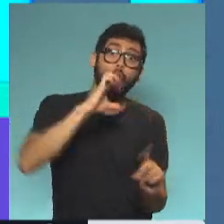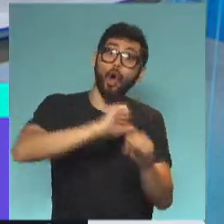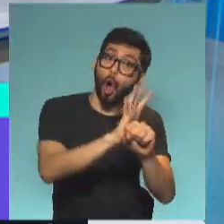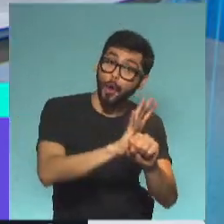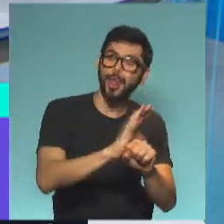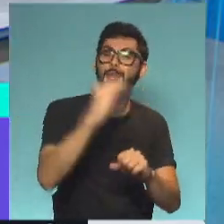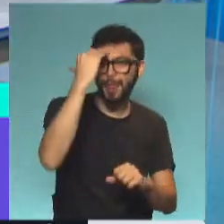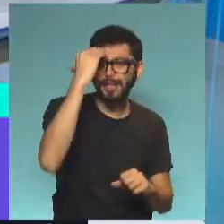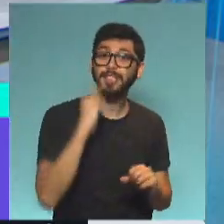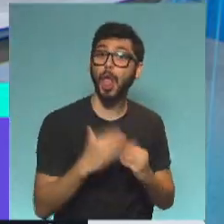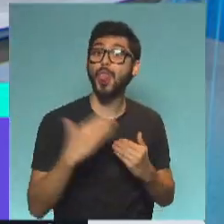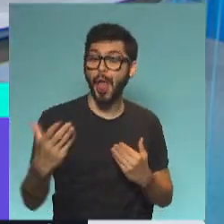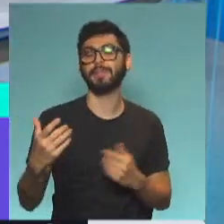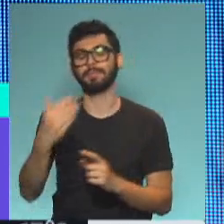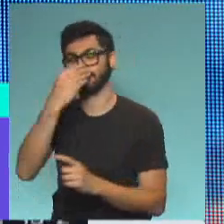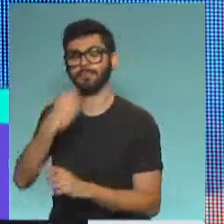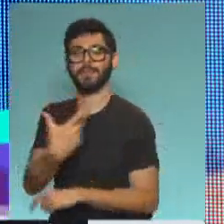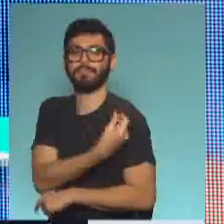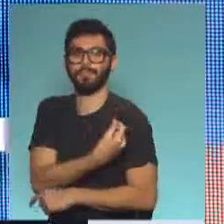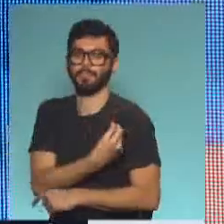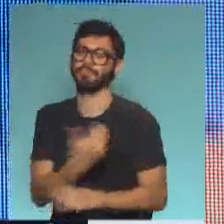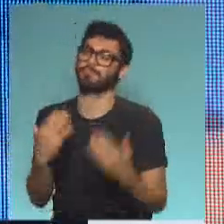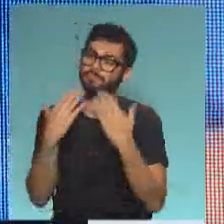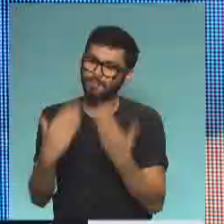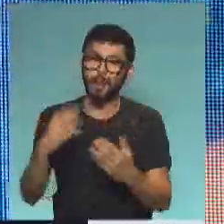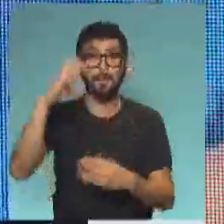gracias como siempre nosotros los que estábamos a estar reencontrando con el doctor eduardo pero en la semana que viene